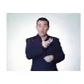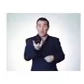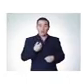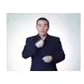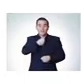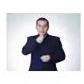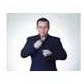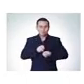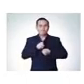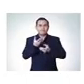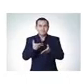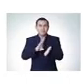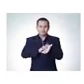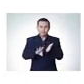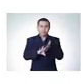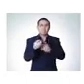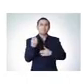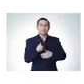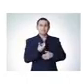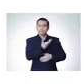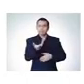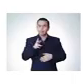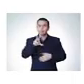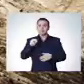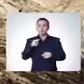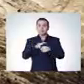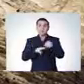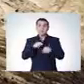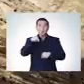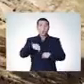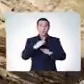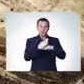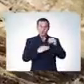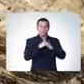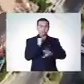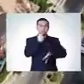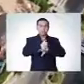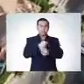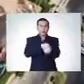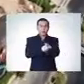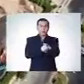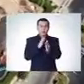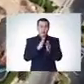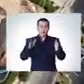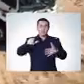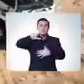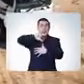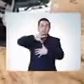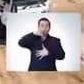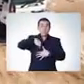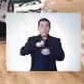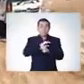dando la información necesaria para hacerlo en el menor tiempo posible. Estamos construyendo el hospital más grande de Latinoamérica para